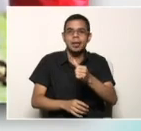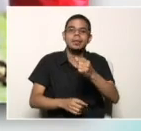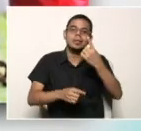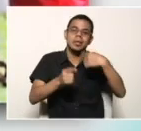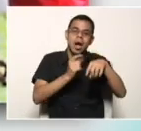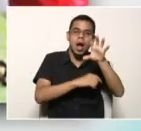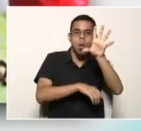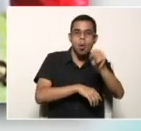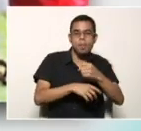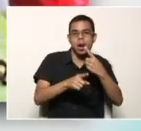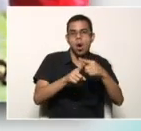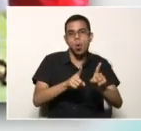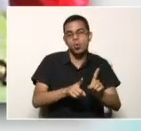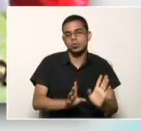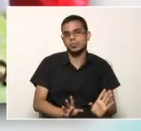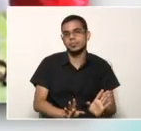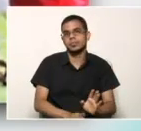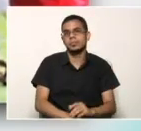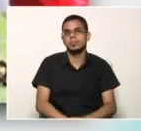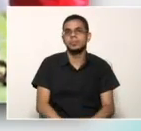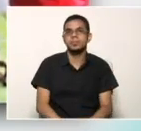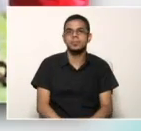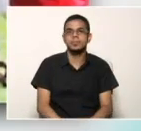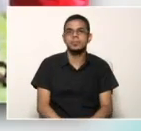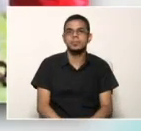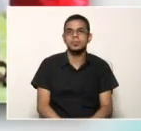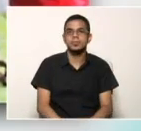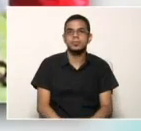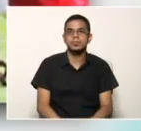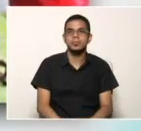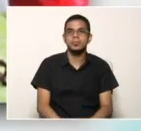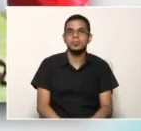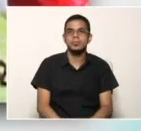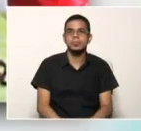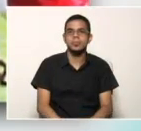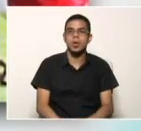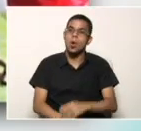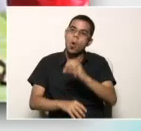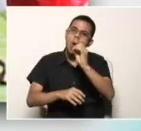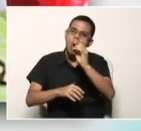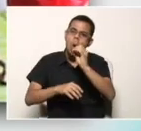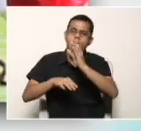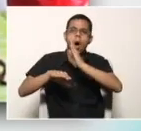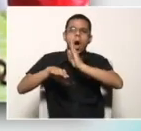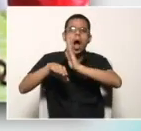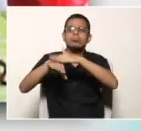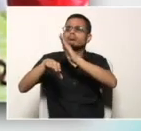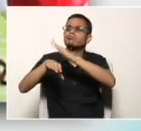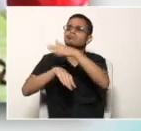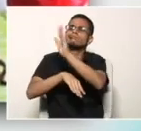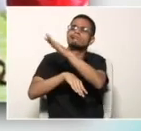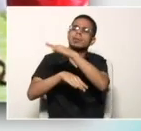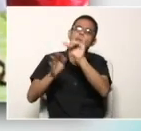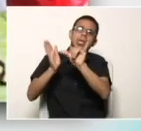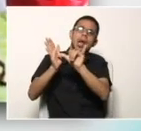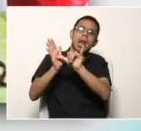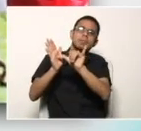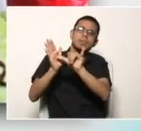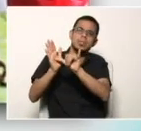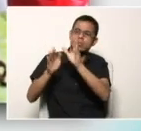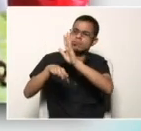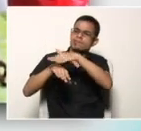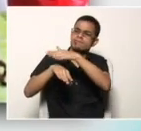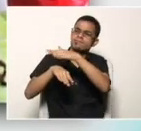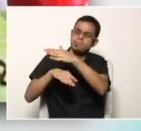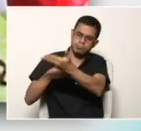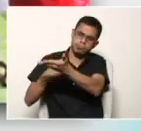bueno tenerla. O bueno, si tiene un vecino, se la solicita al vecino, se la pide, para ver si la memoria RAM está